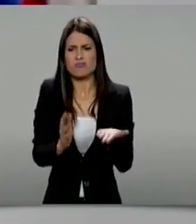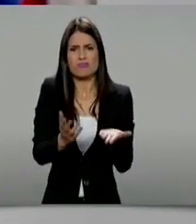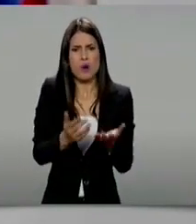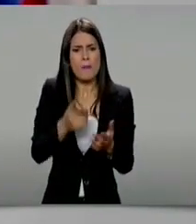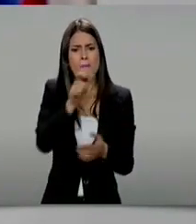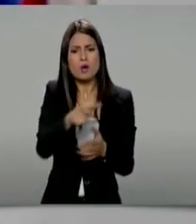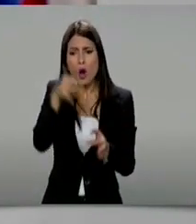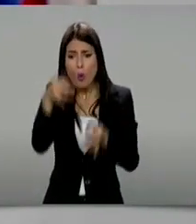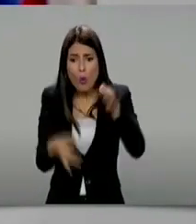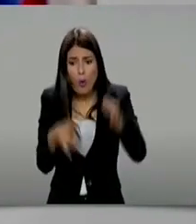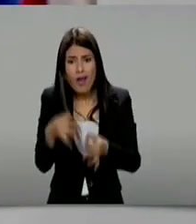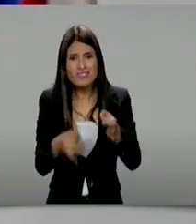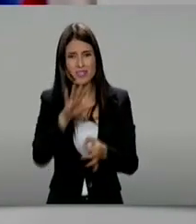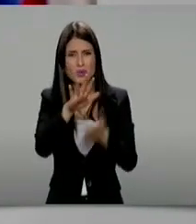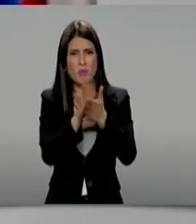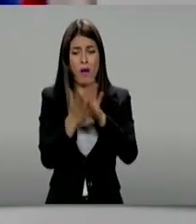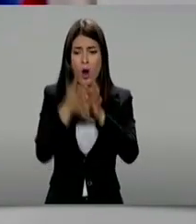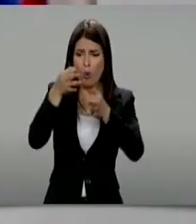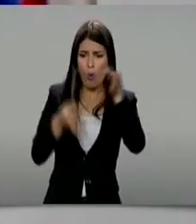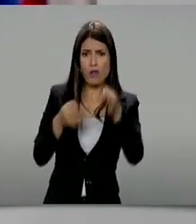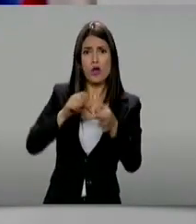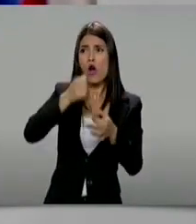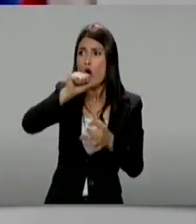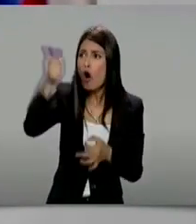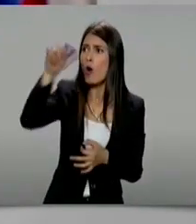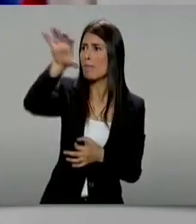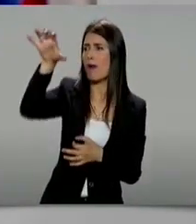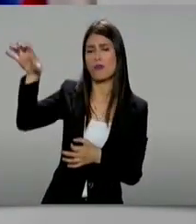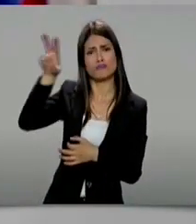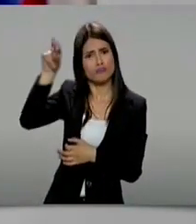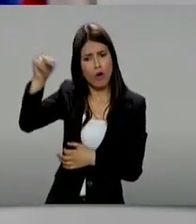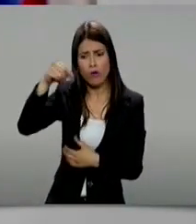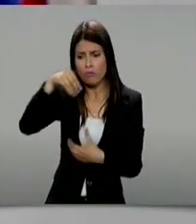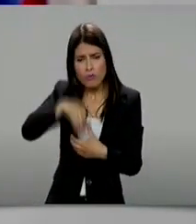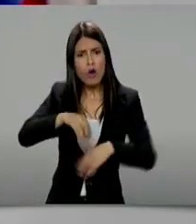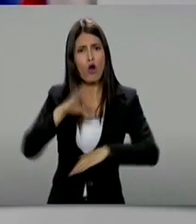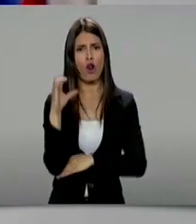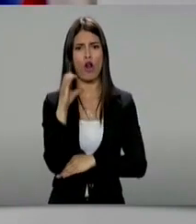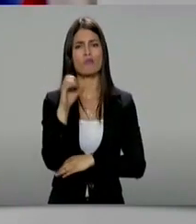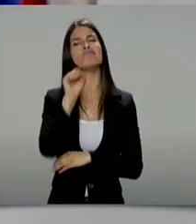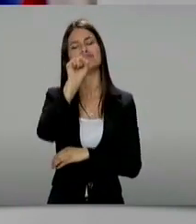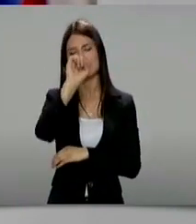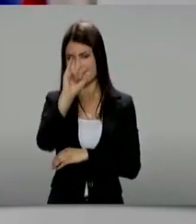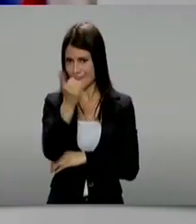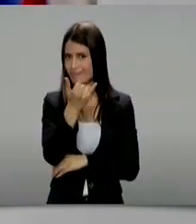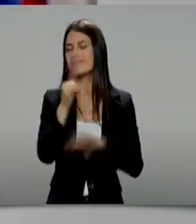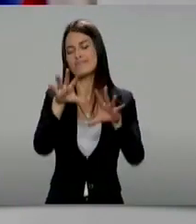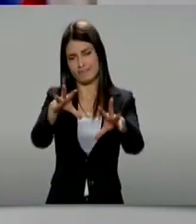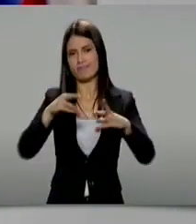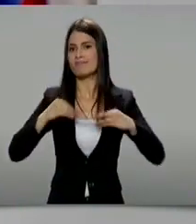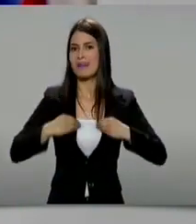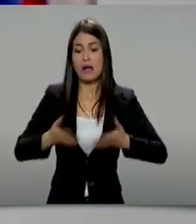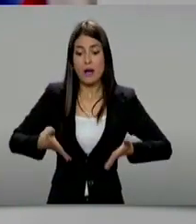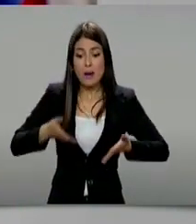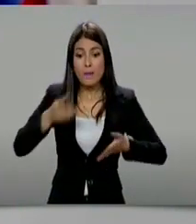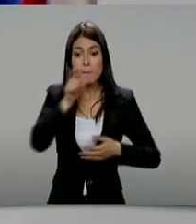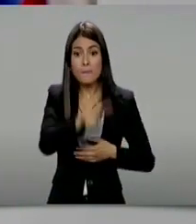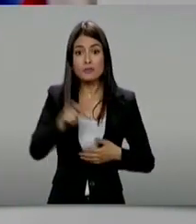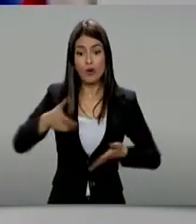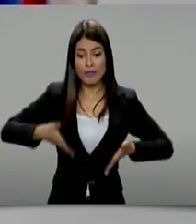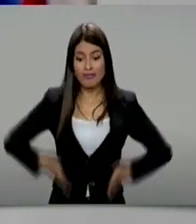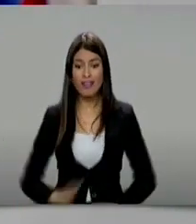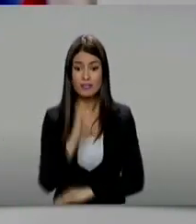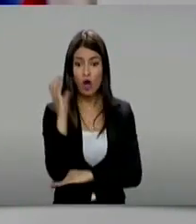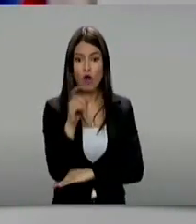serán colombianos y tendrán las mismas calidades de los magistrados de nuestras cortes otra